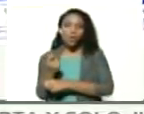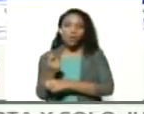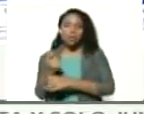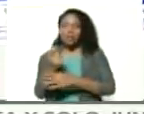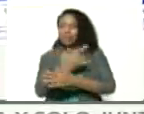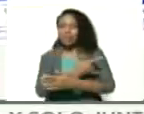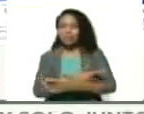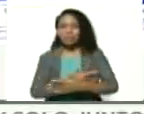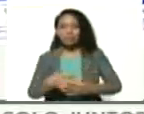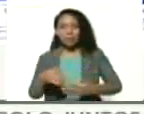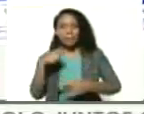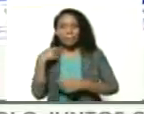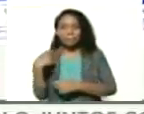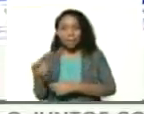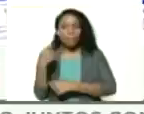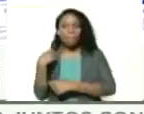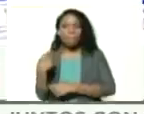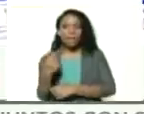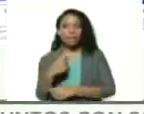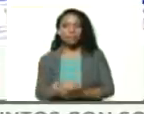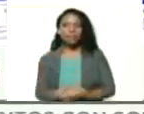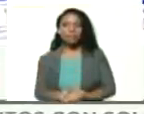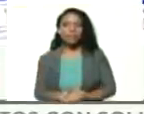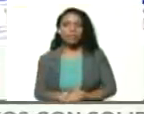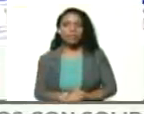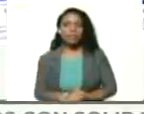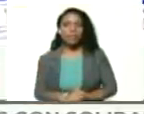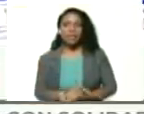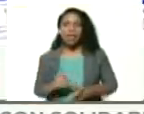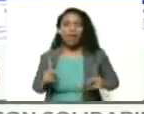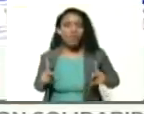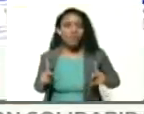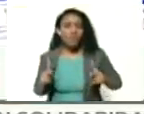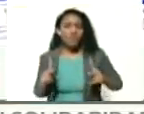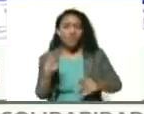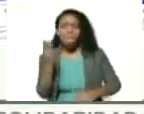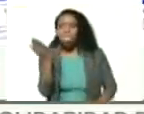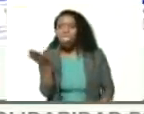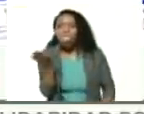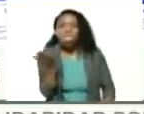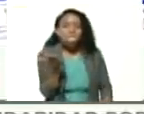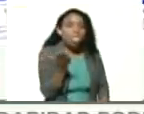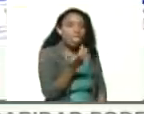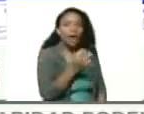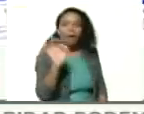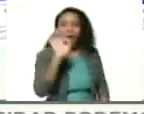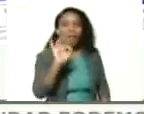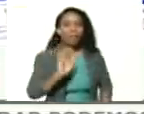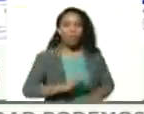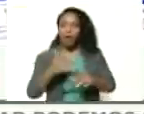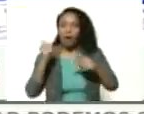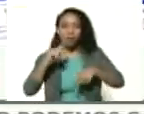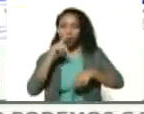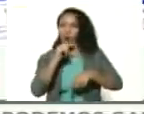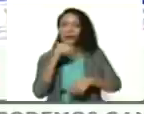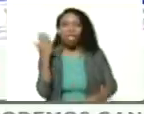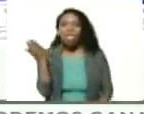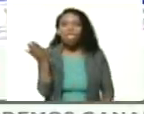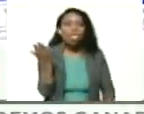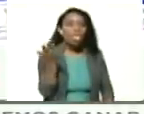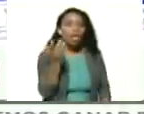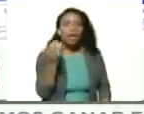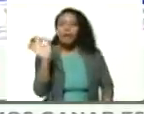centavo a centavo, sin mendigarle a nadie, porque aquí no hay mendigo, ni